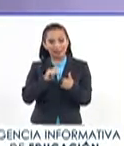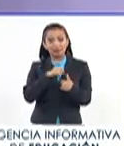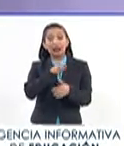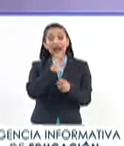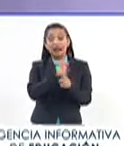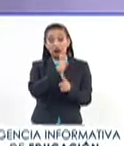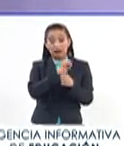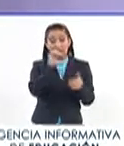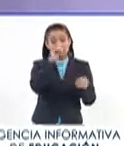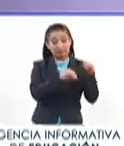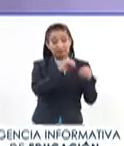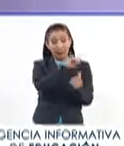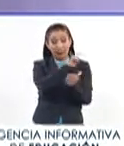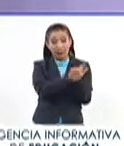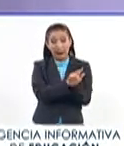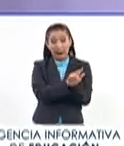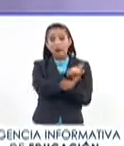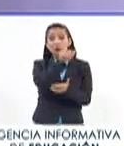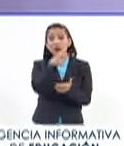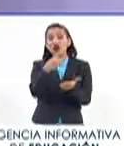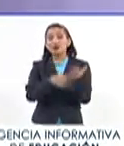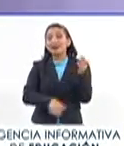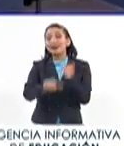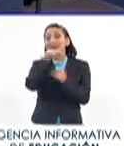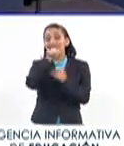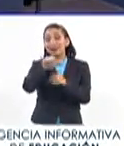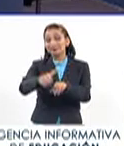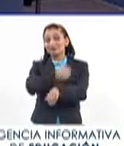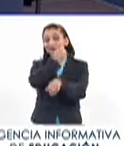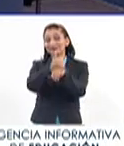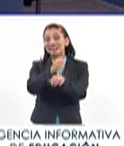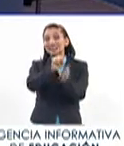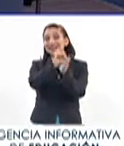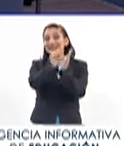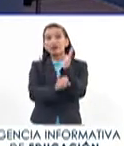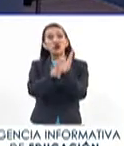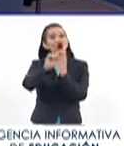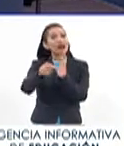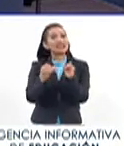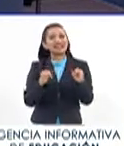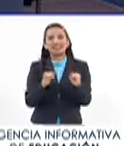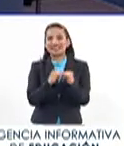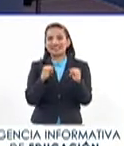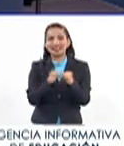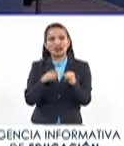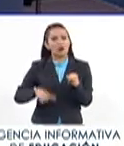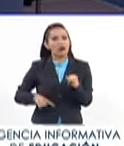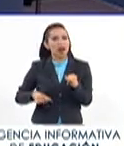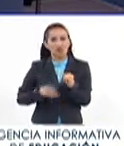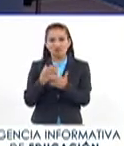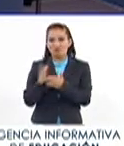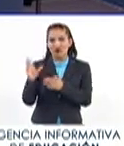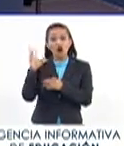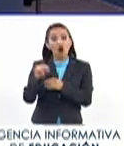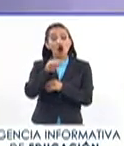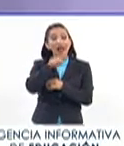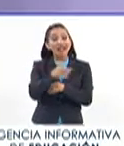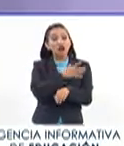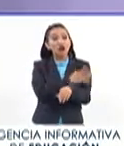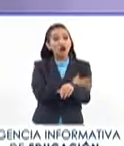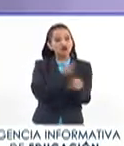ley y al año siguiente, en el 2016, se crea el sistema. El sistema no es una nueva institución de la administración pública, sino es